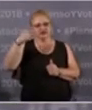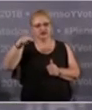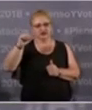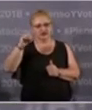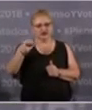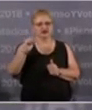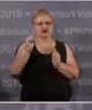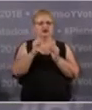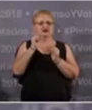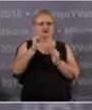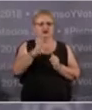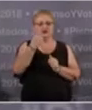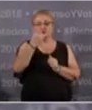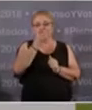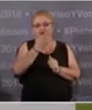pronunciamiento, candidato.